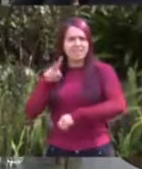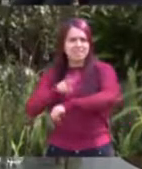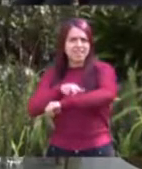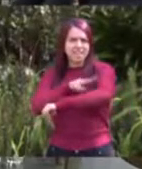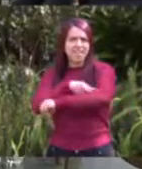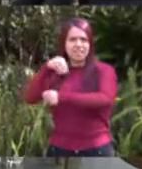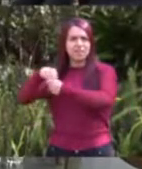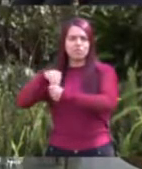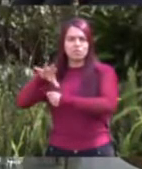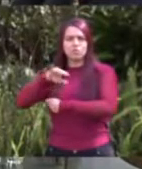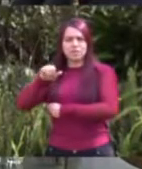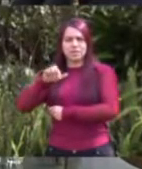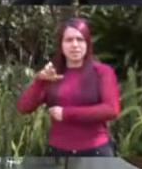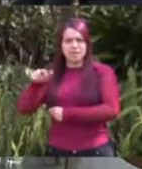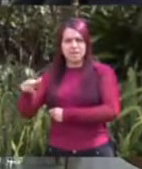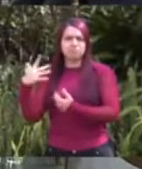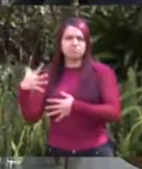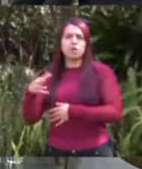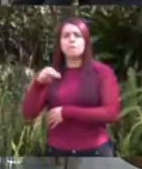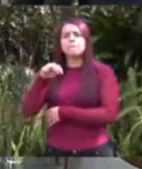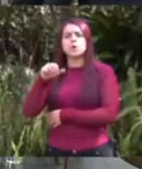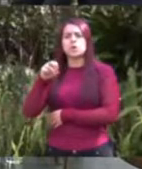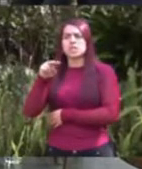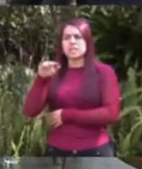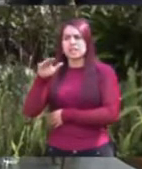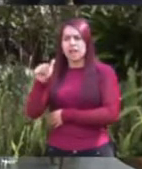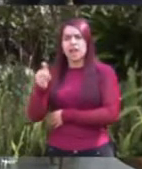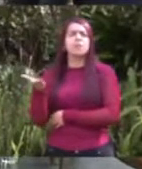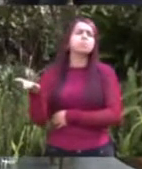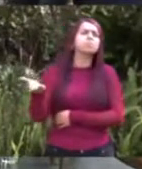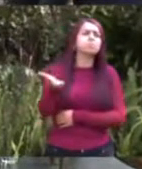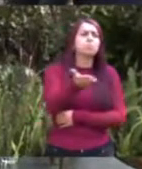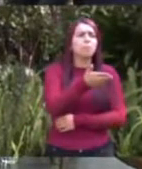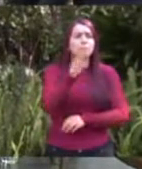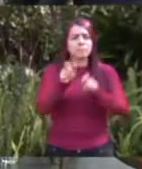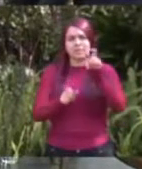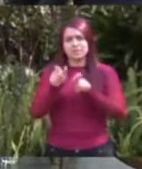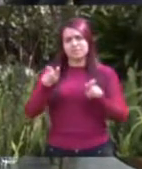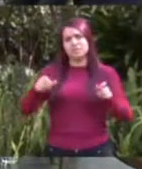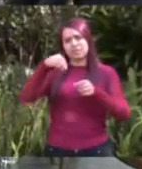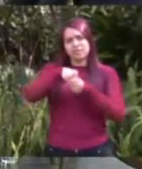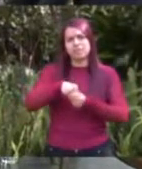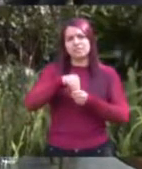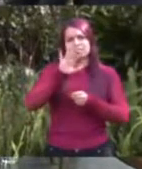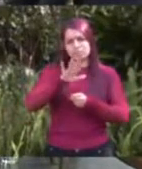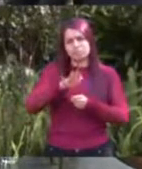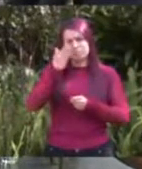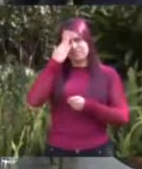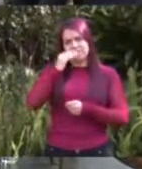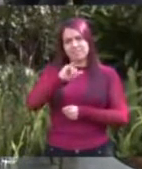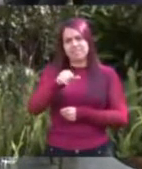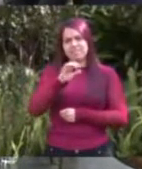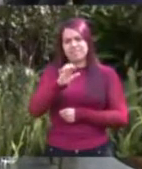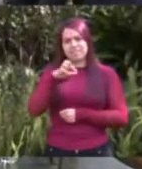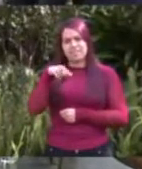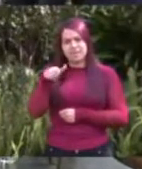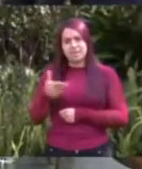JEP, nuestra procuradora estrella Mónica Cifuentes y todos los delegados ante la Jurisdicción Especial para la